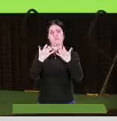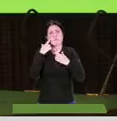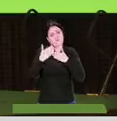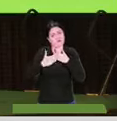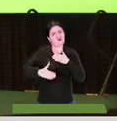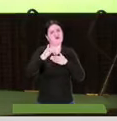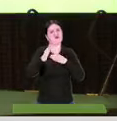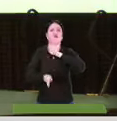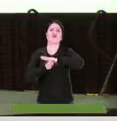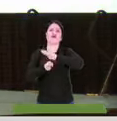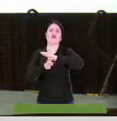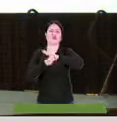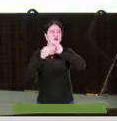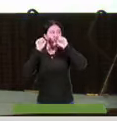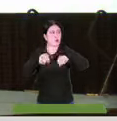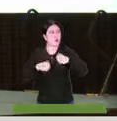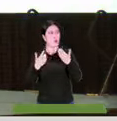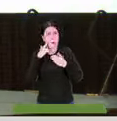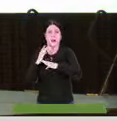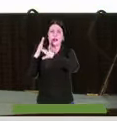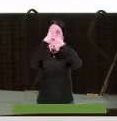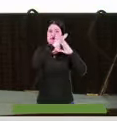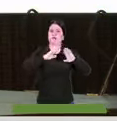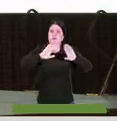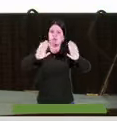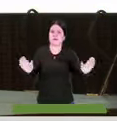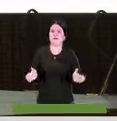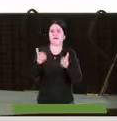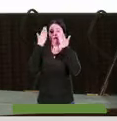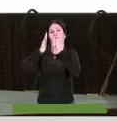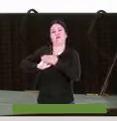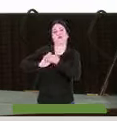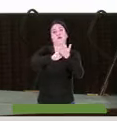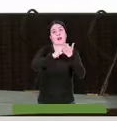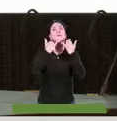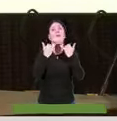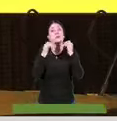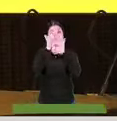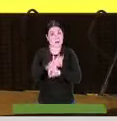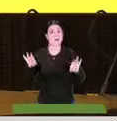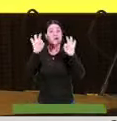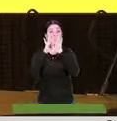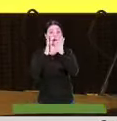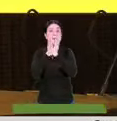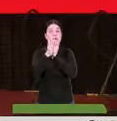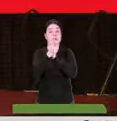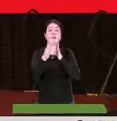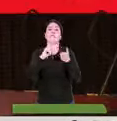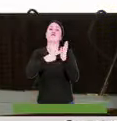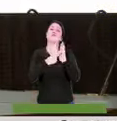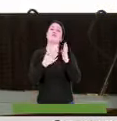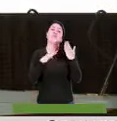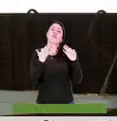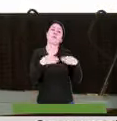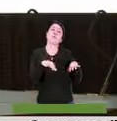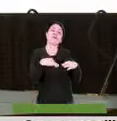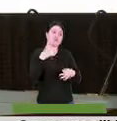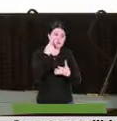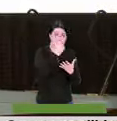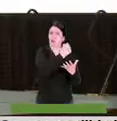mejoras en la malla vial de la terminal Salitre. Muy importante decirles que no hicimos una obra menor, hicimos toda una